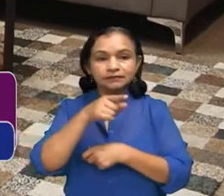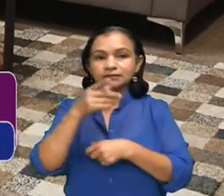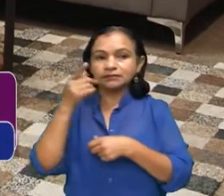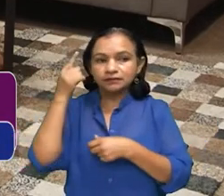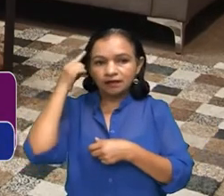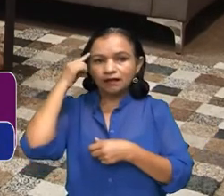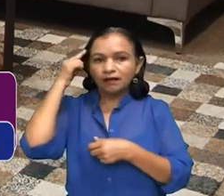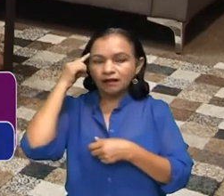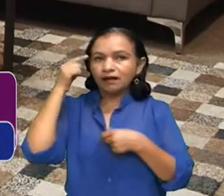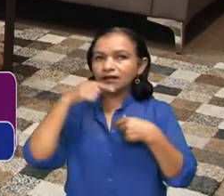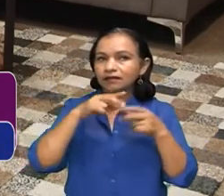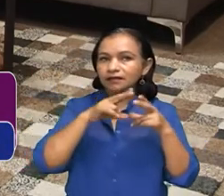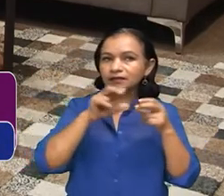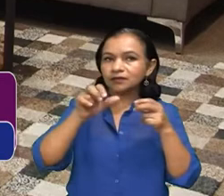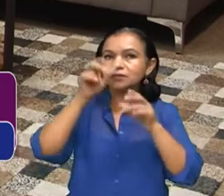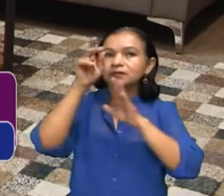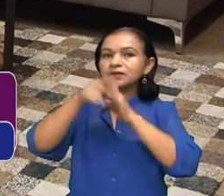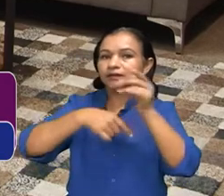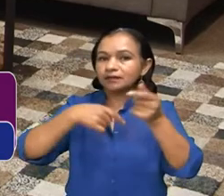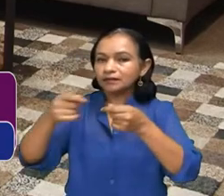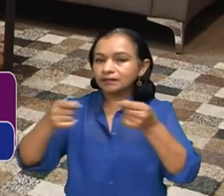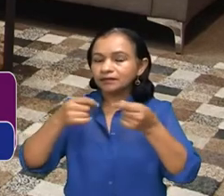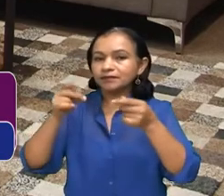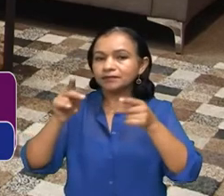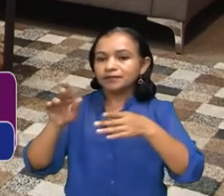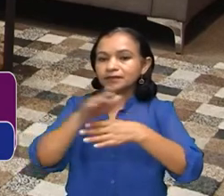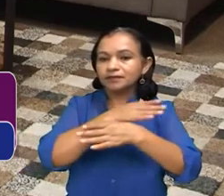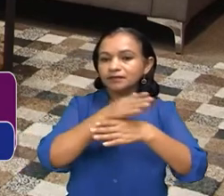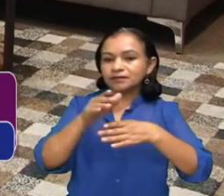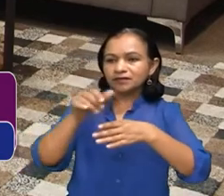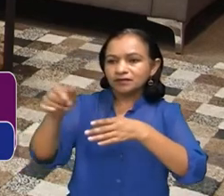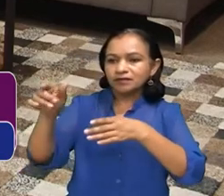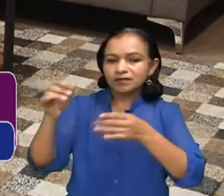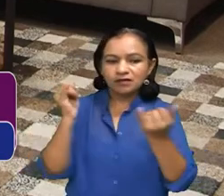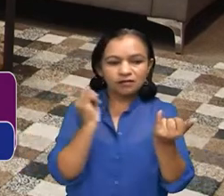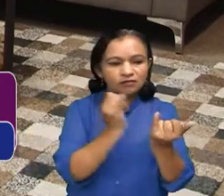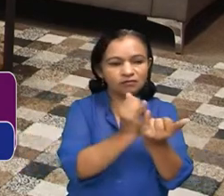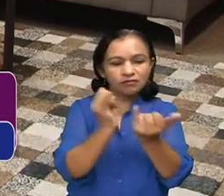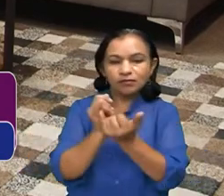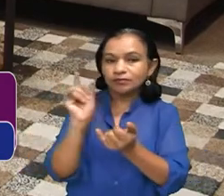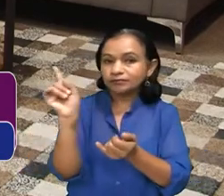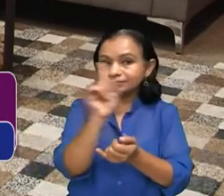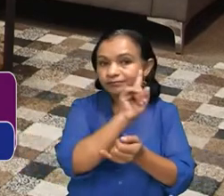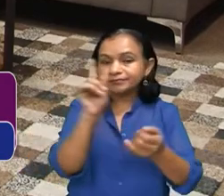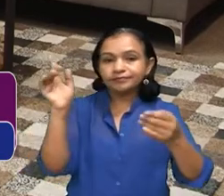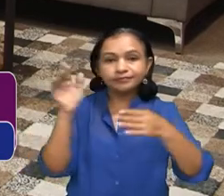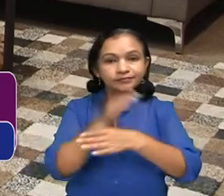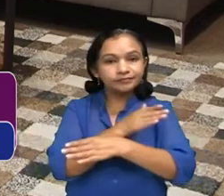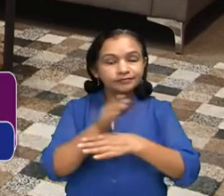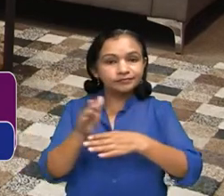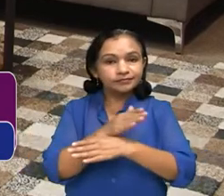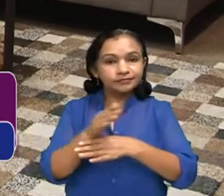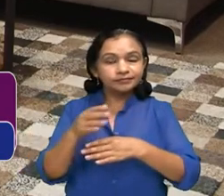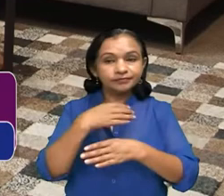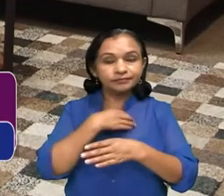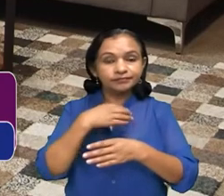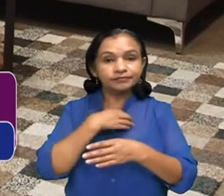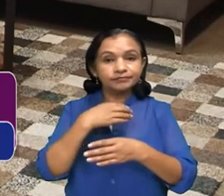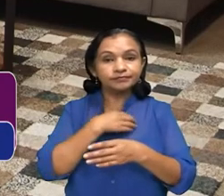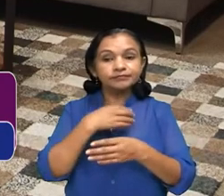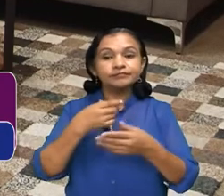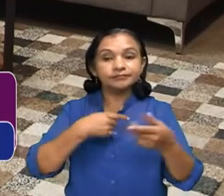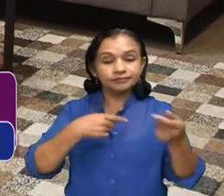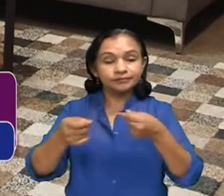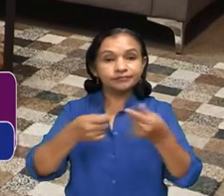tu marca, que tenés que tener alguien que te diferencie a los demás, que tenés que ir viendo cuál es la propuesta de valor que tiene